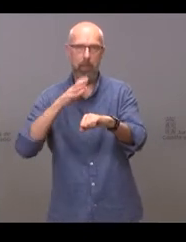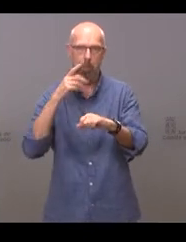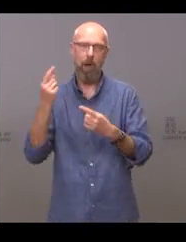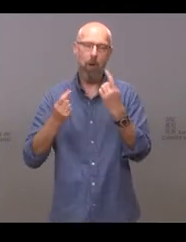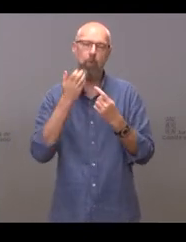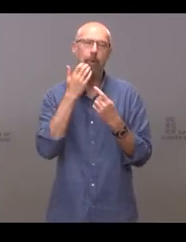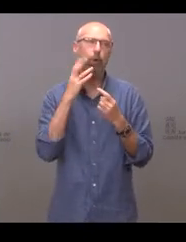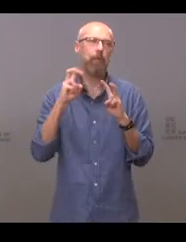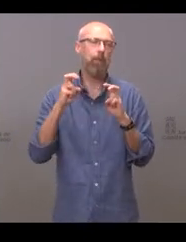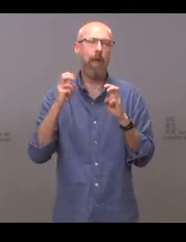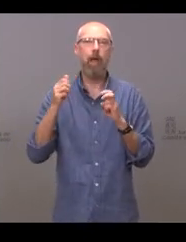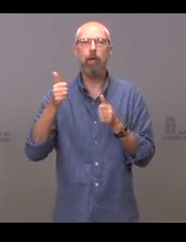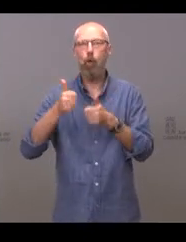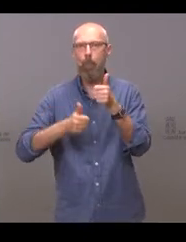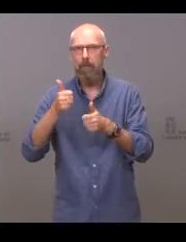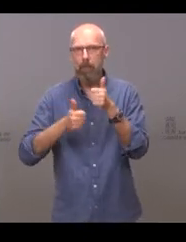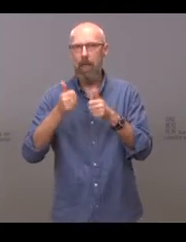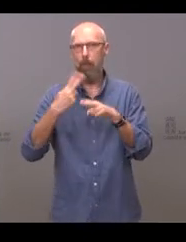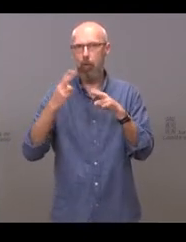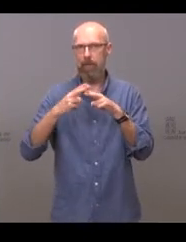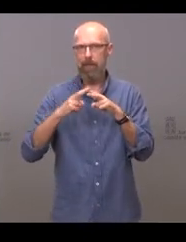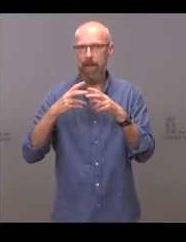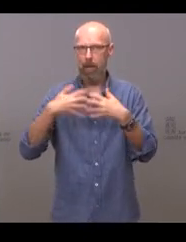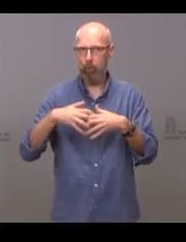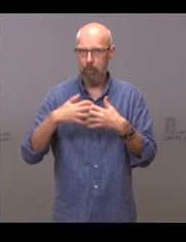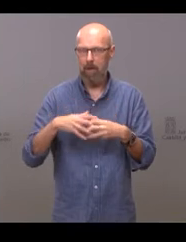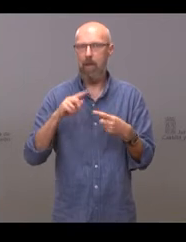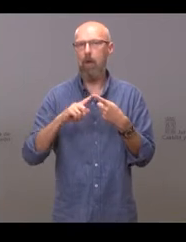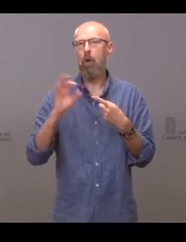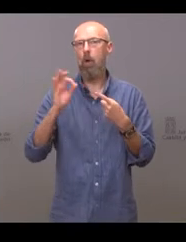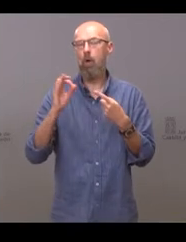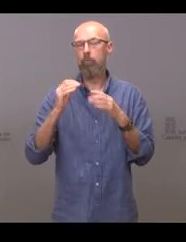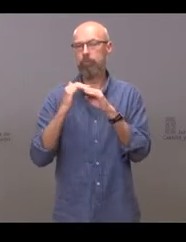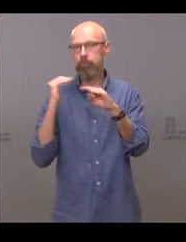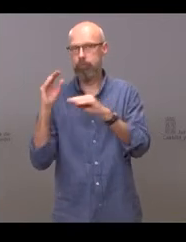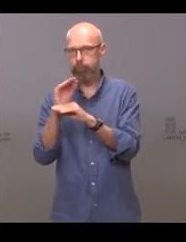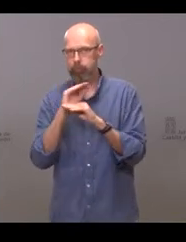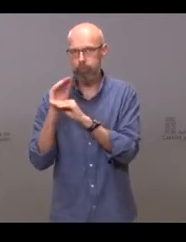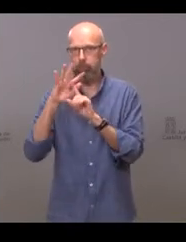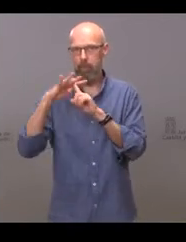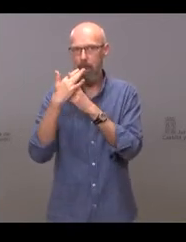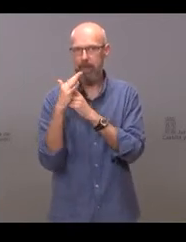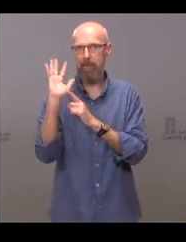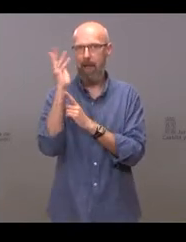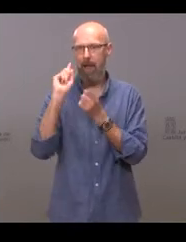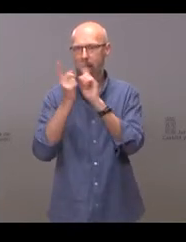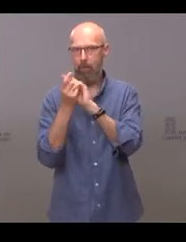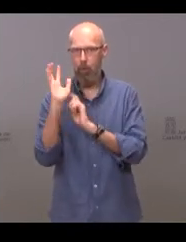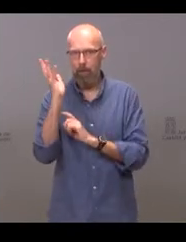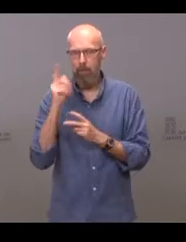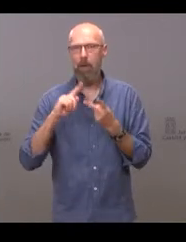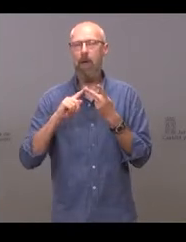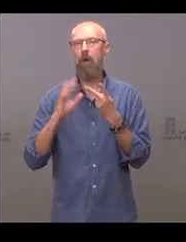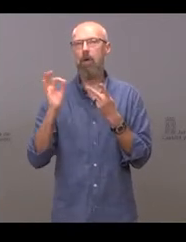de competitividad y políticas industriales la sostenibilidad medioambiental el cambio climático y alguna otra